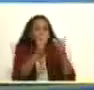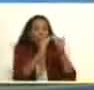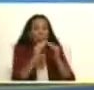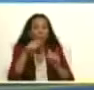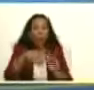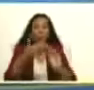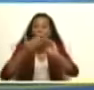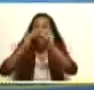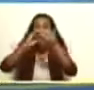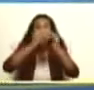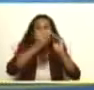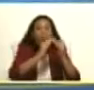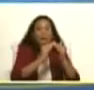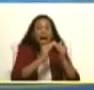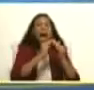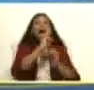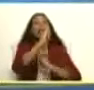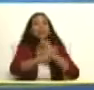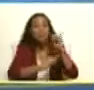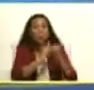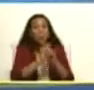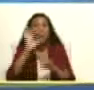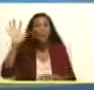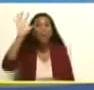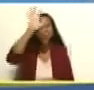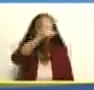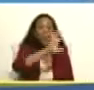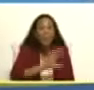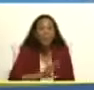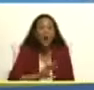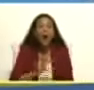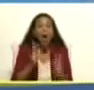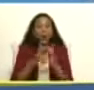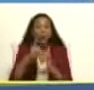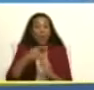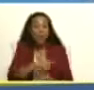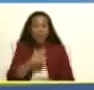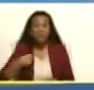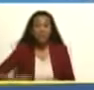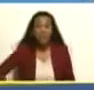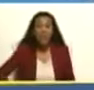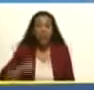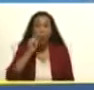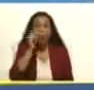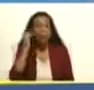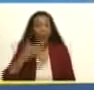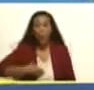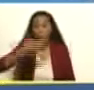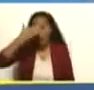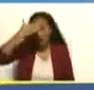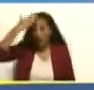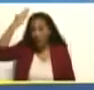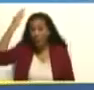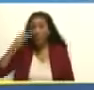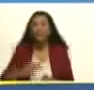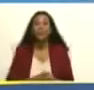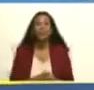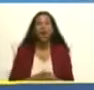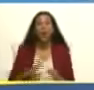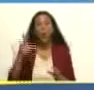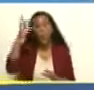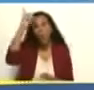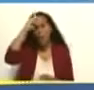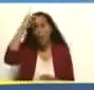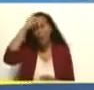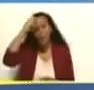comunidades internacionales en el país, con los chinos y chinas, con los árabes, con los